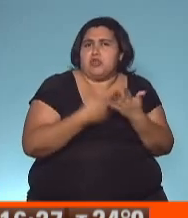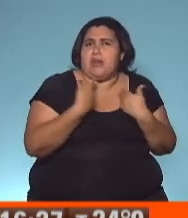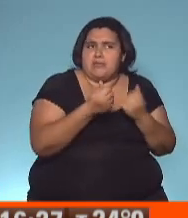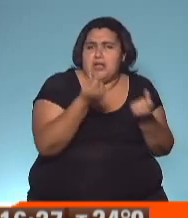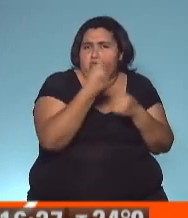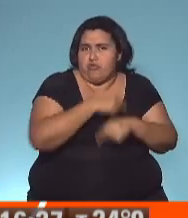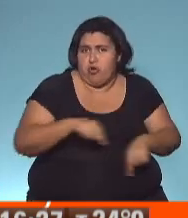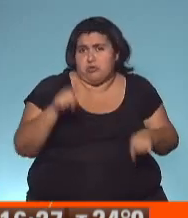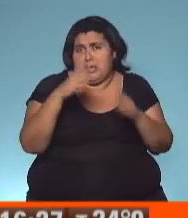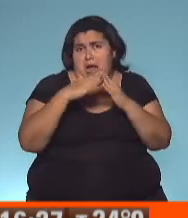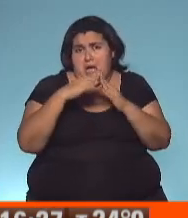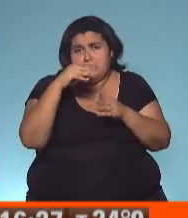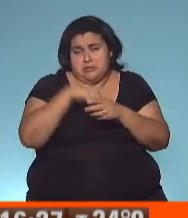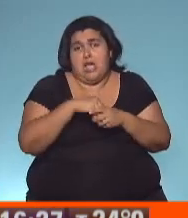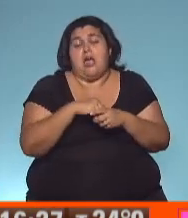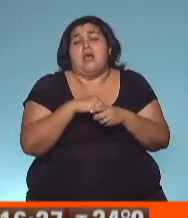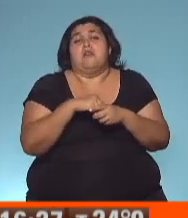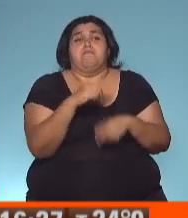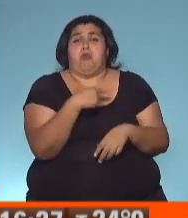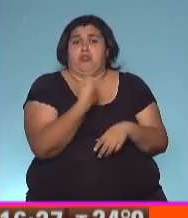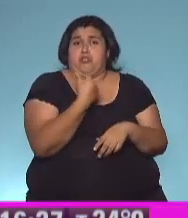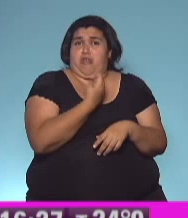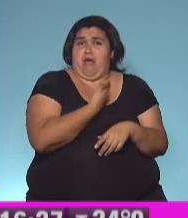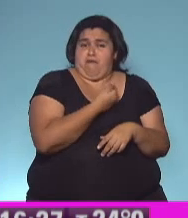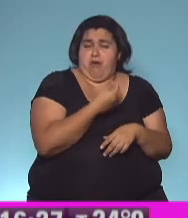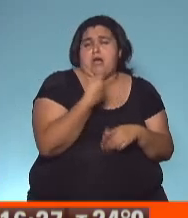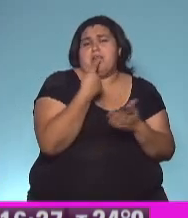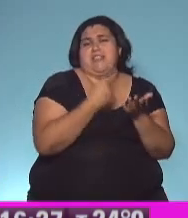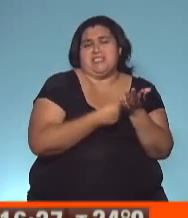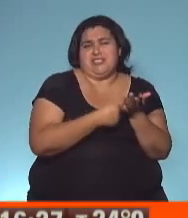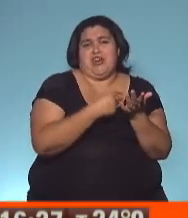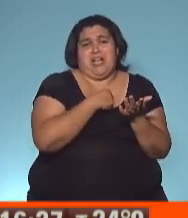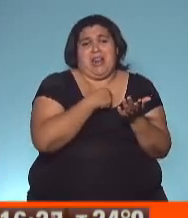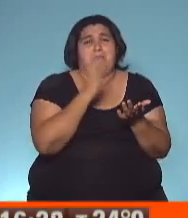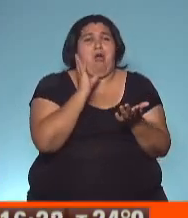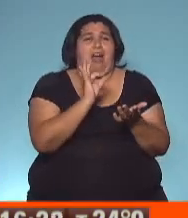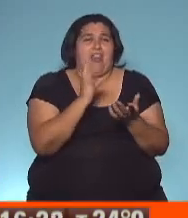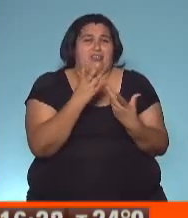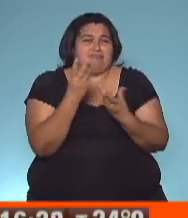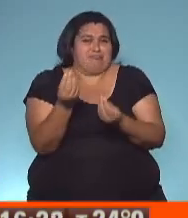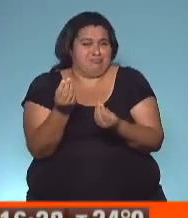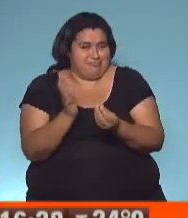hogares, y nosotros de nuestro lado haciendo este aporte, que es apenas un granito de arena